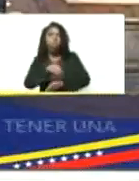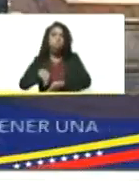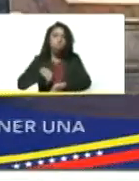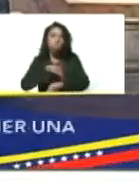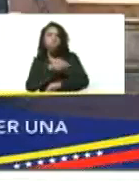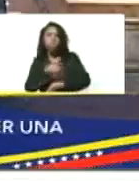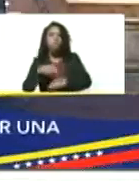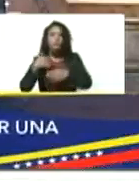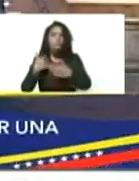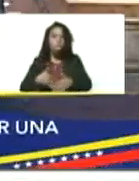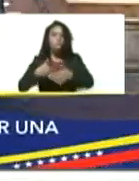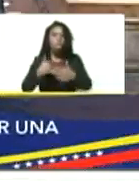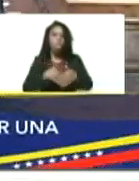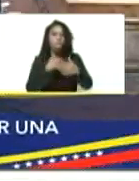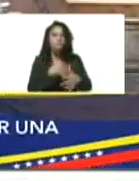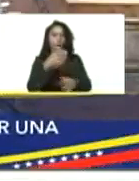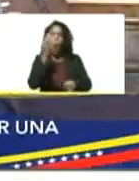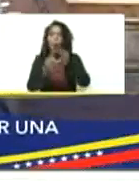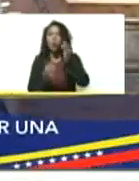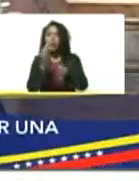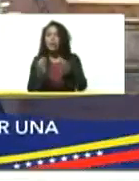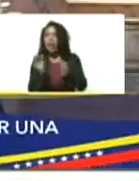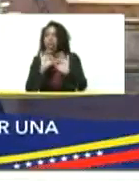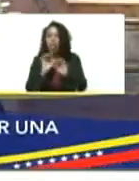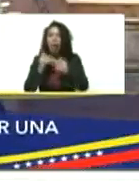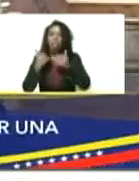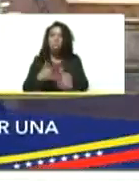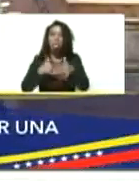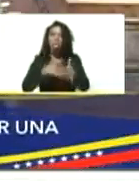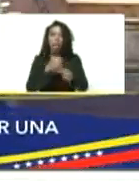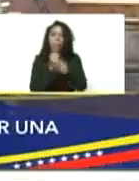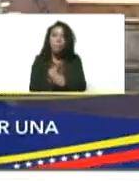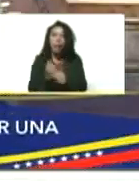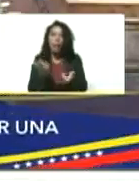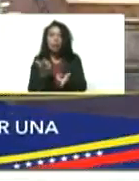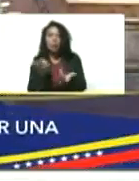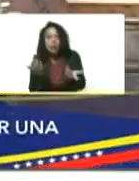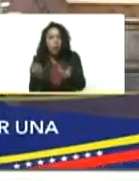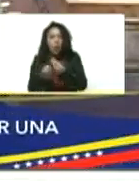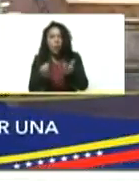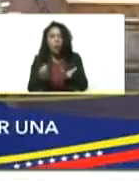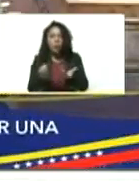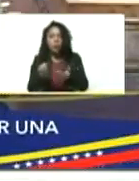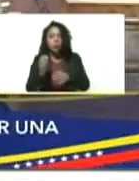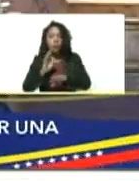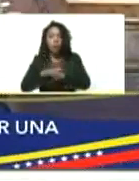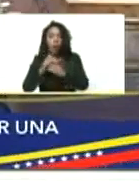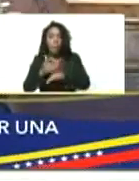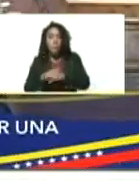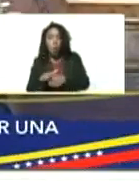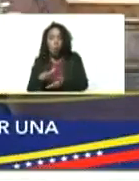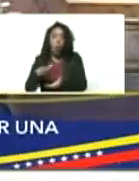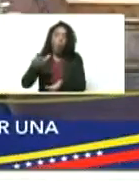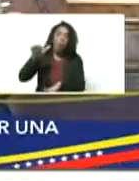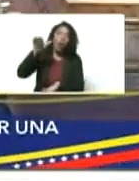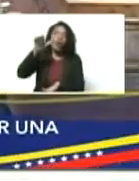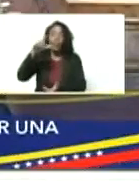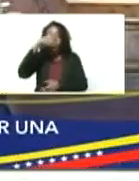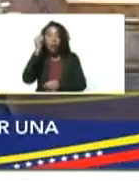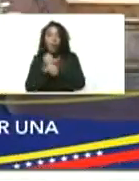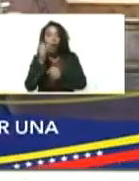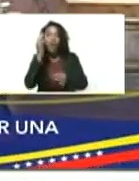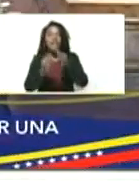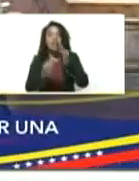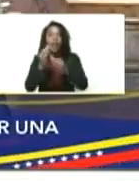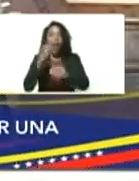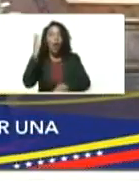justificación en ningún tipo pues nunca tendrá justificación y por eso saludo que la fiscalía de la